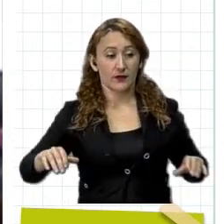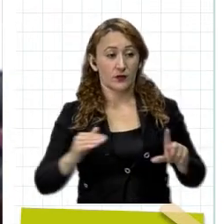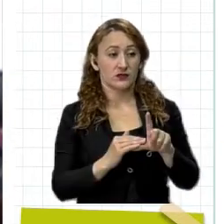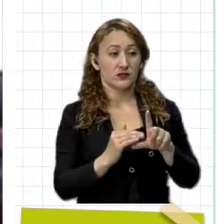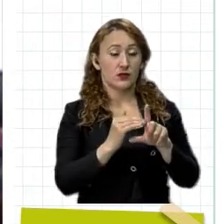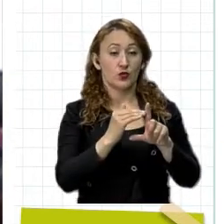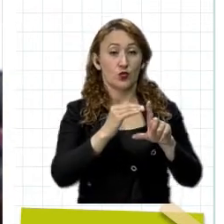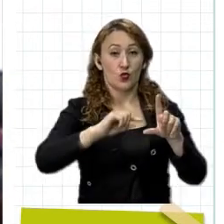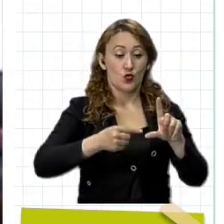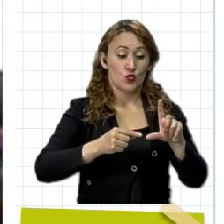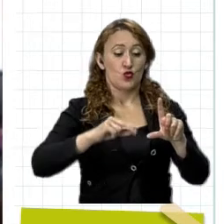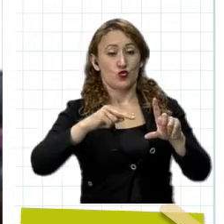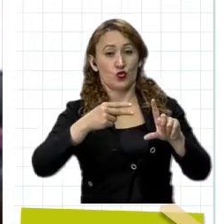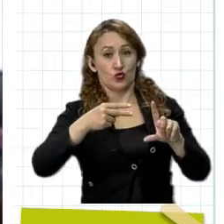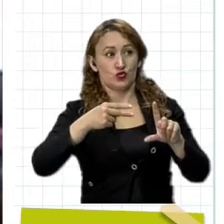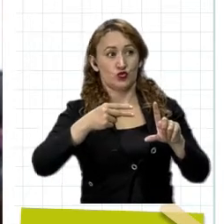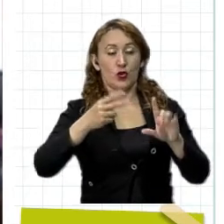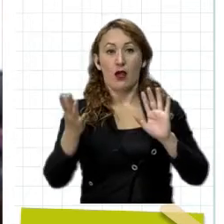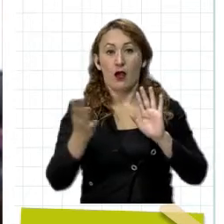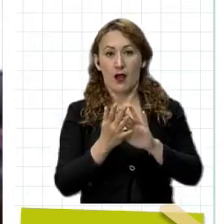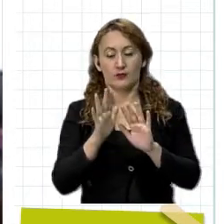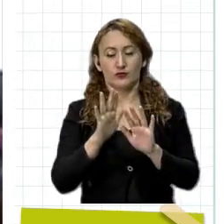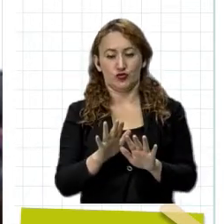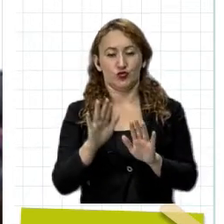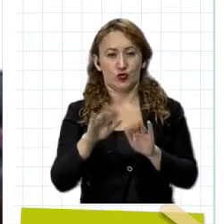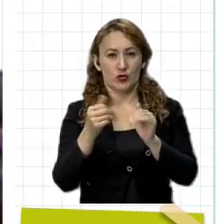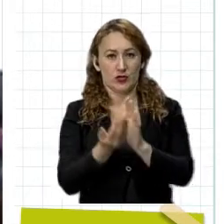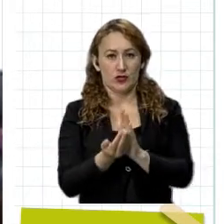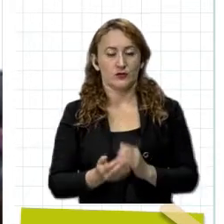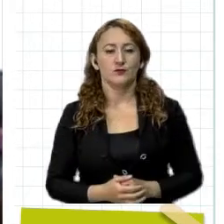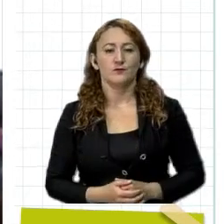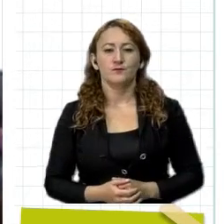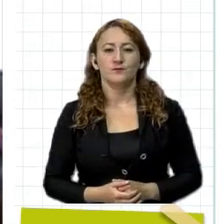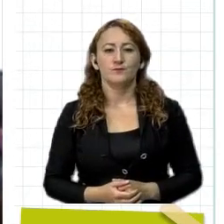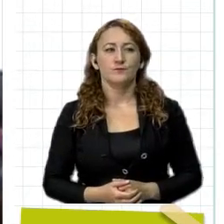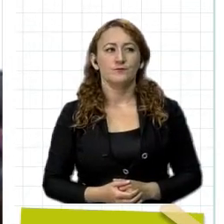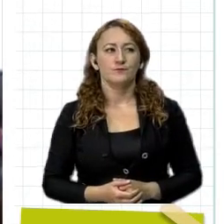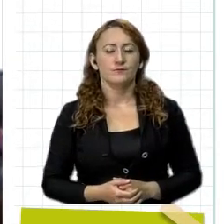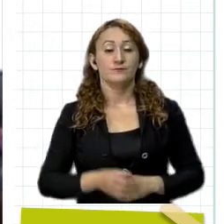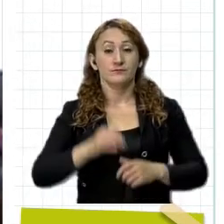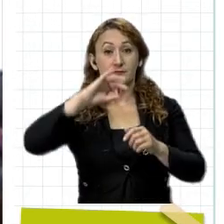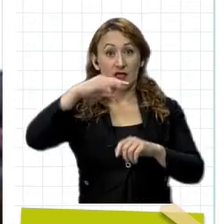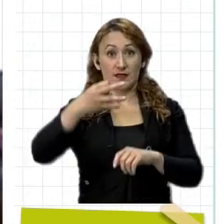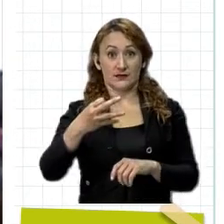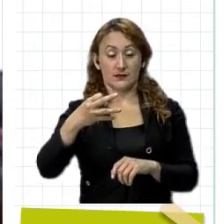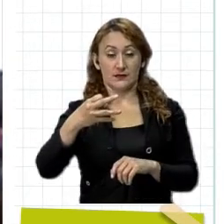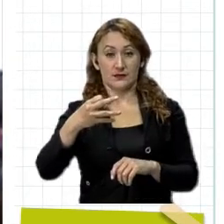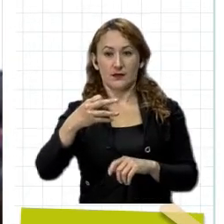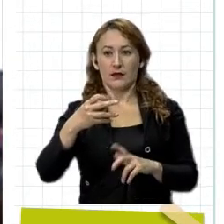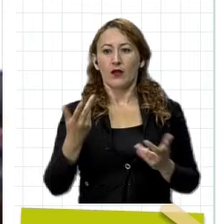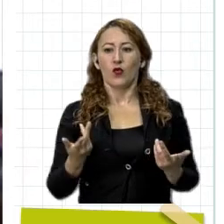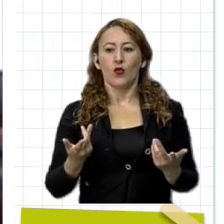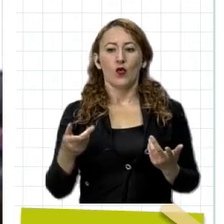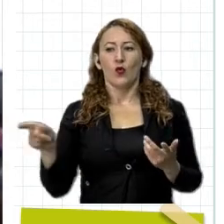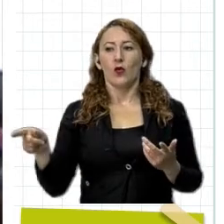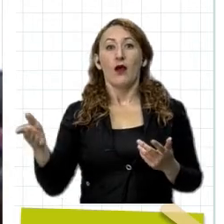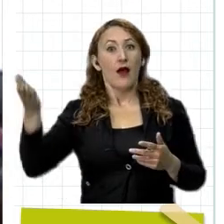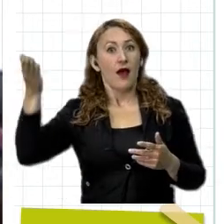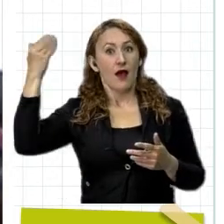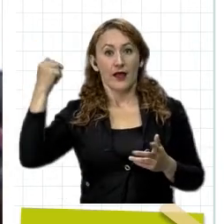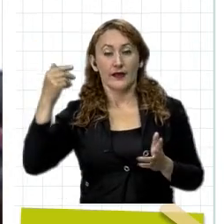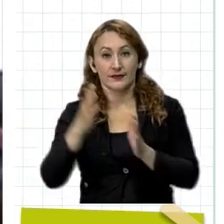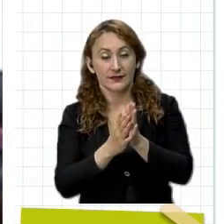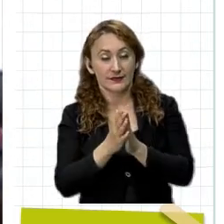2, pertenecientes a estos colegios, artículo 1. En tercer lugar, no haber aspirado a ingresar a la